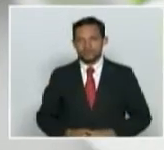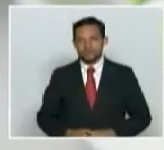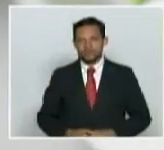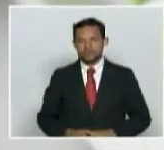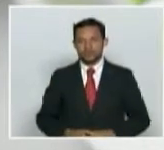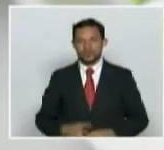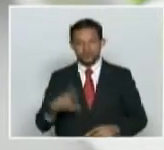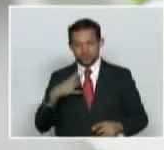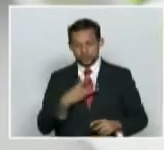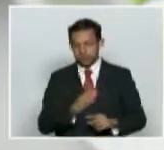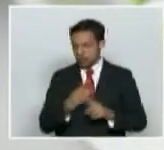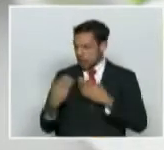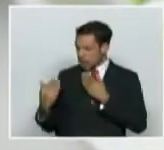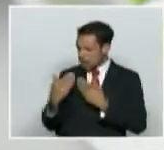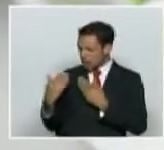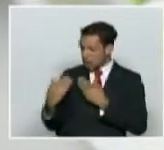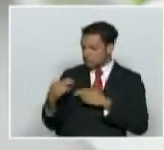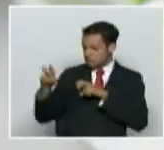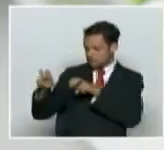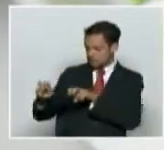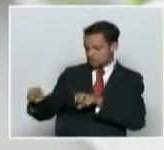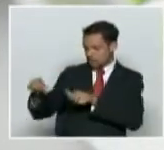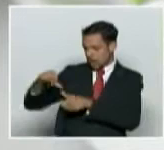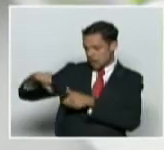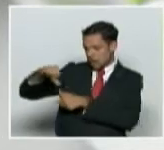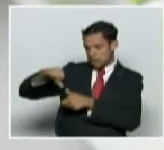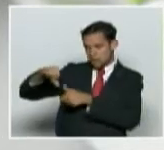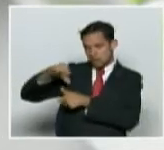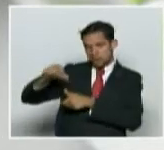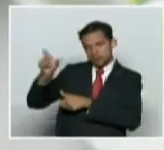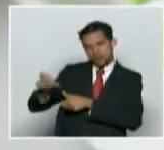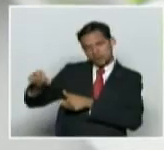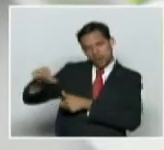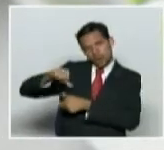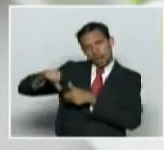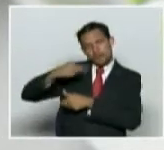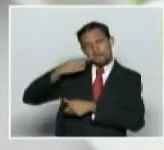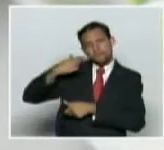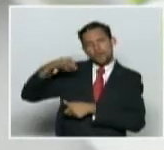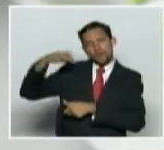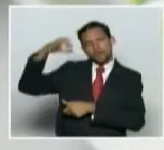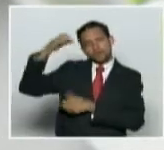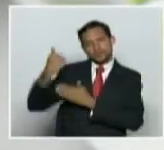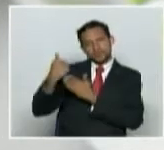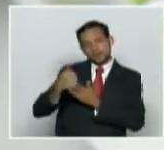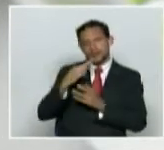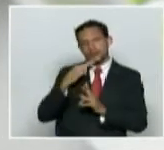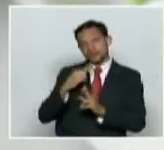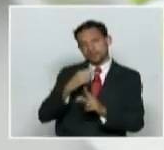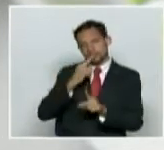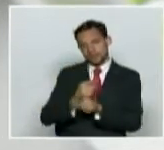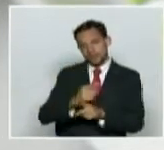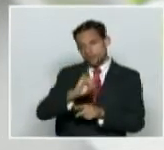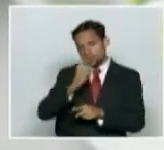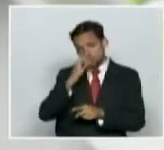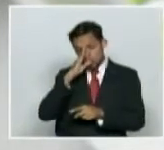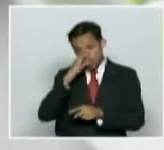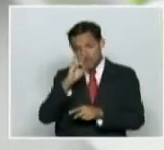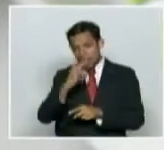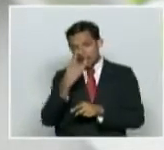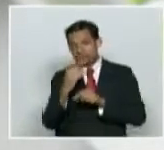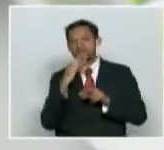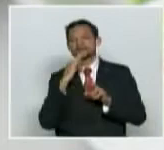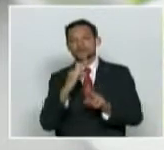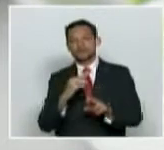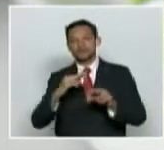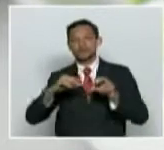En nuestros análisis pedagógicos han pasado diferentes profesionales de la comunicación encargados de darnos respuesta a sus inquietudes. Telecafé